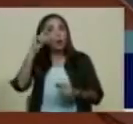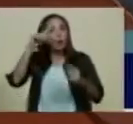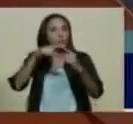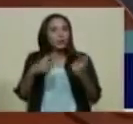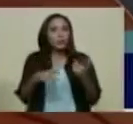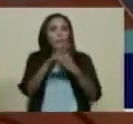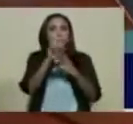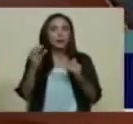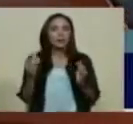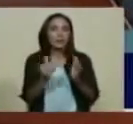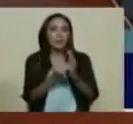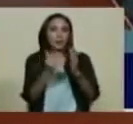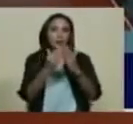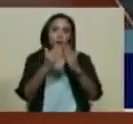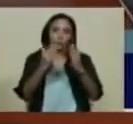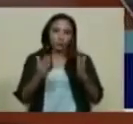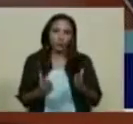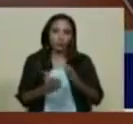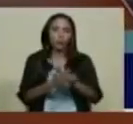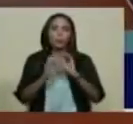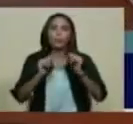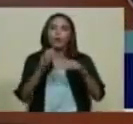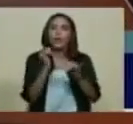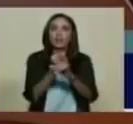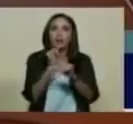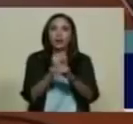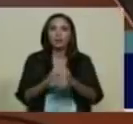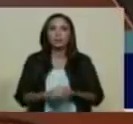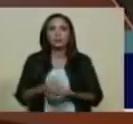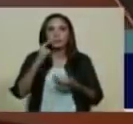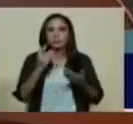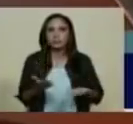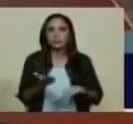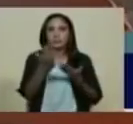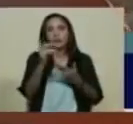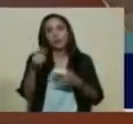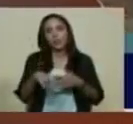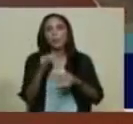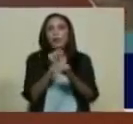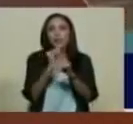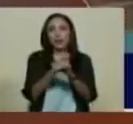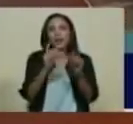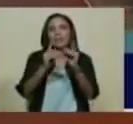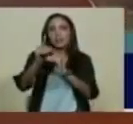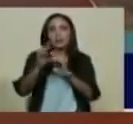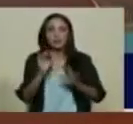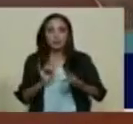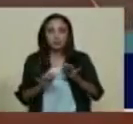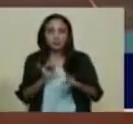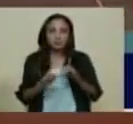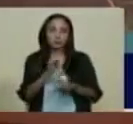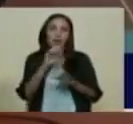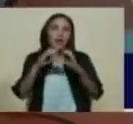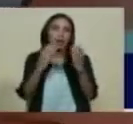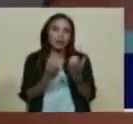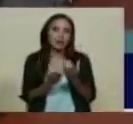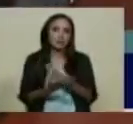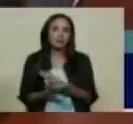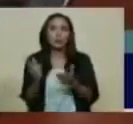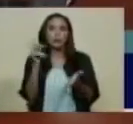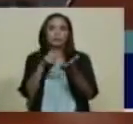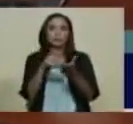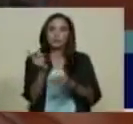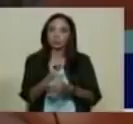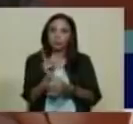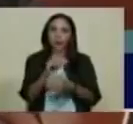con la entrada en línea, porque sabemos que se van a formar estudiantes bajo las plataformas digitales. Y